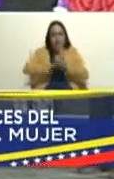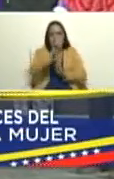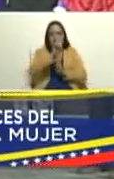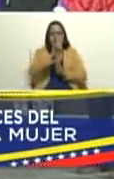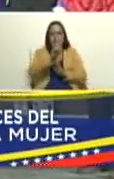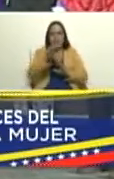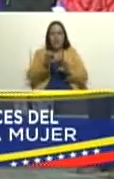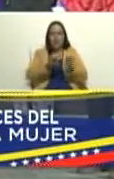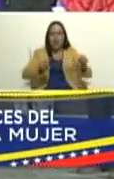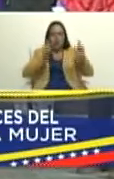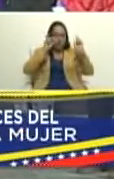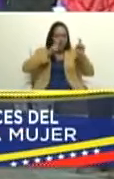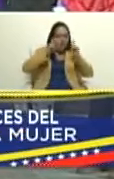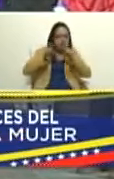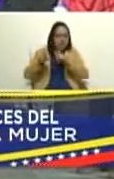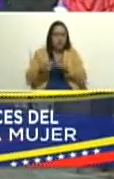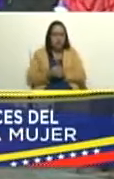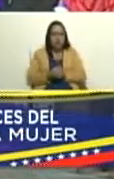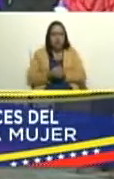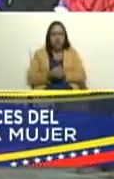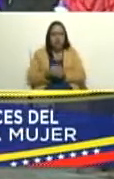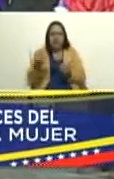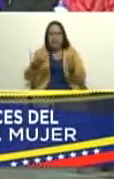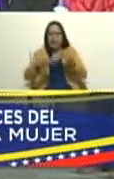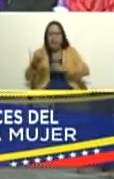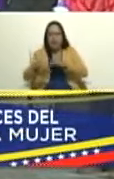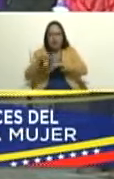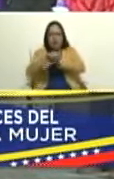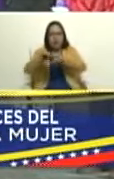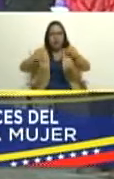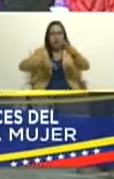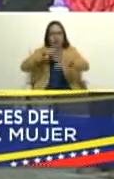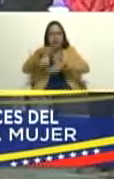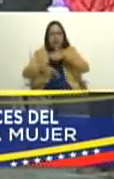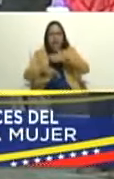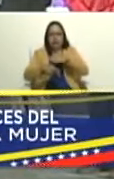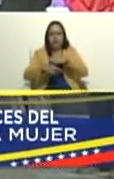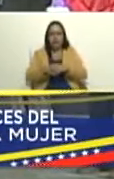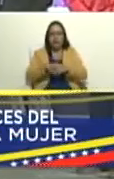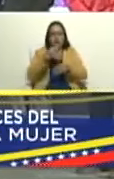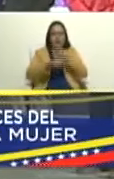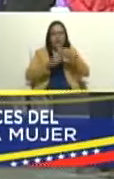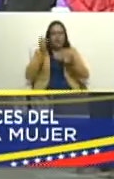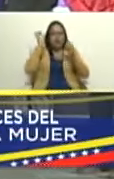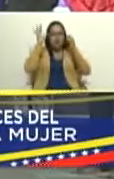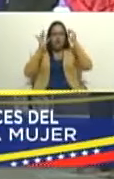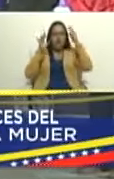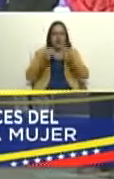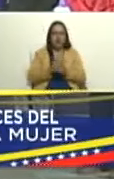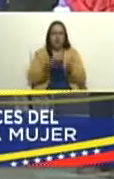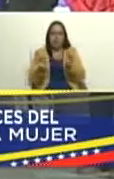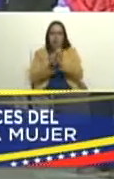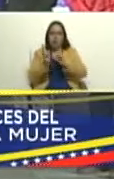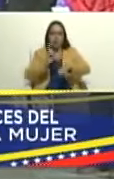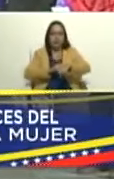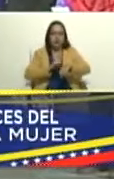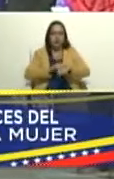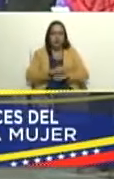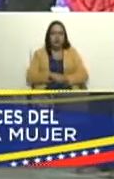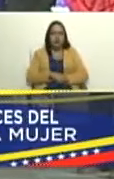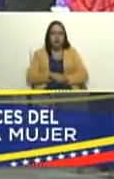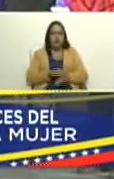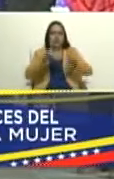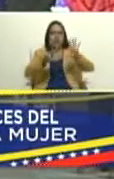multiplicar los planes que se han creado en su momento. Hace